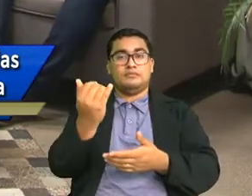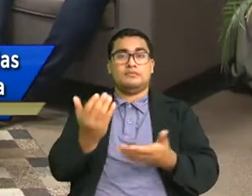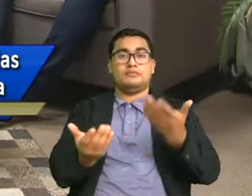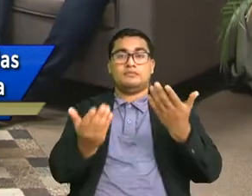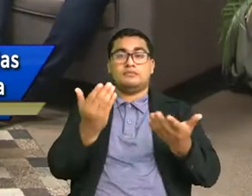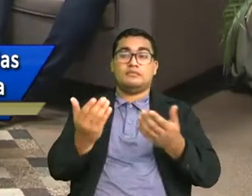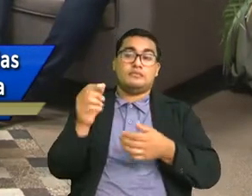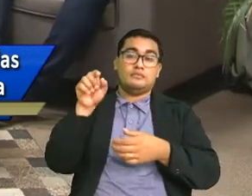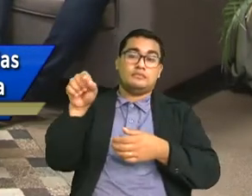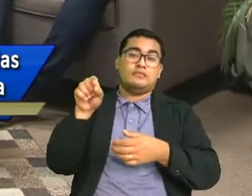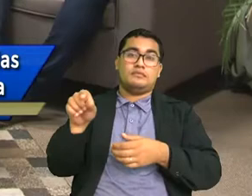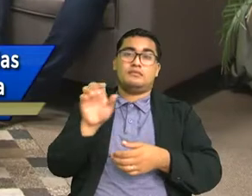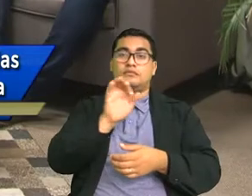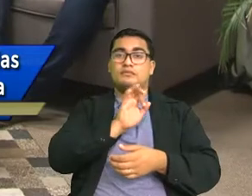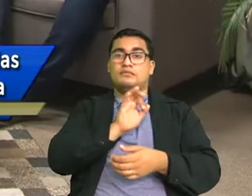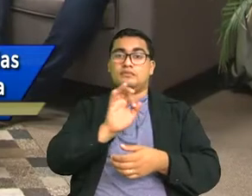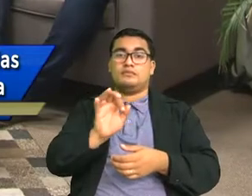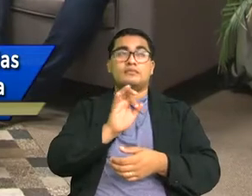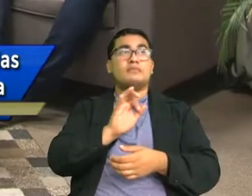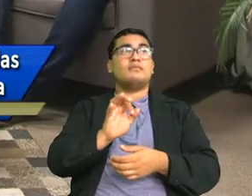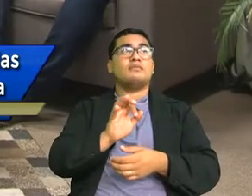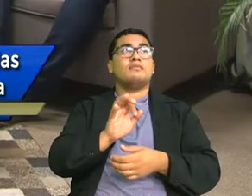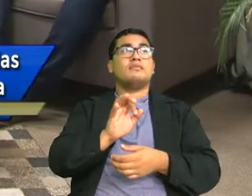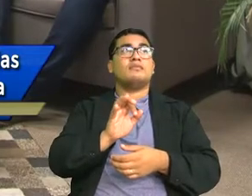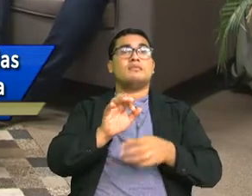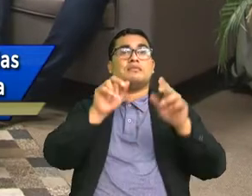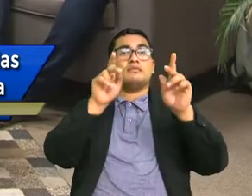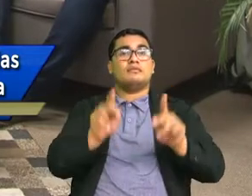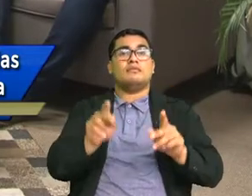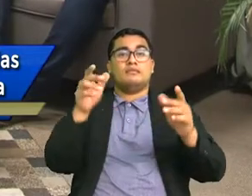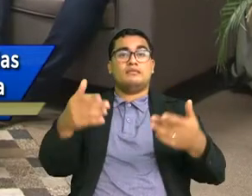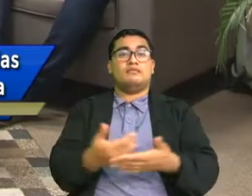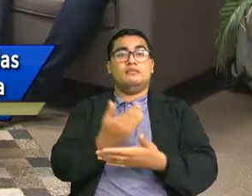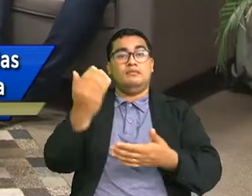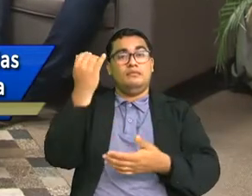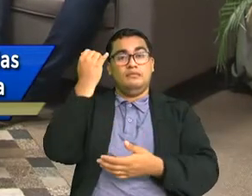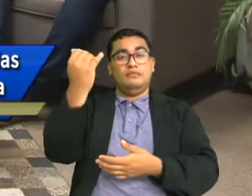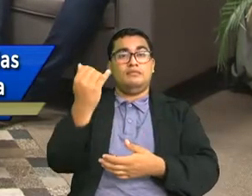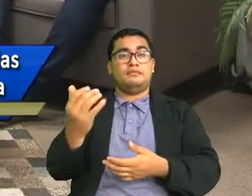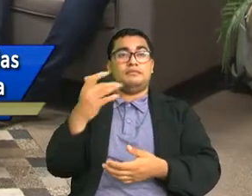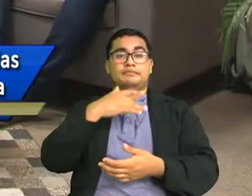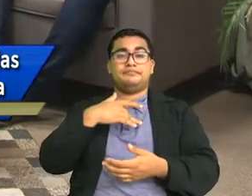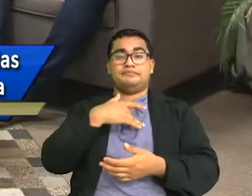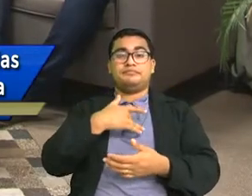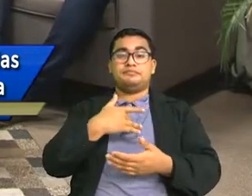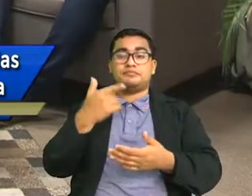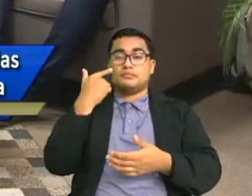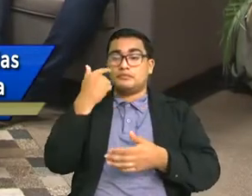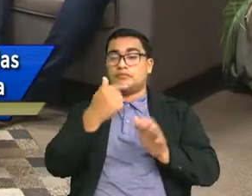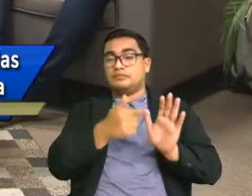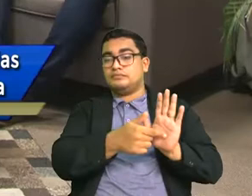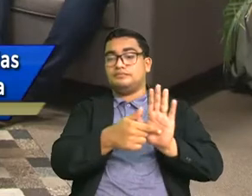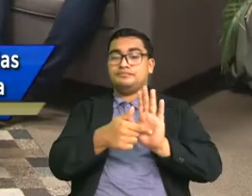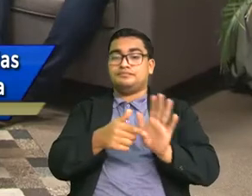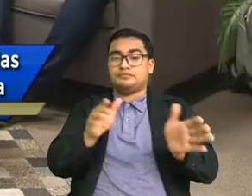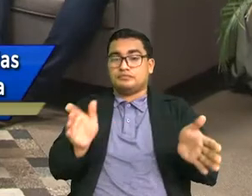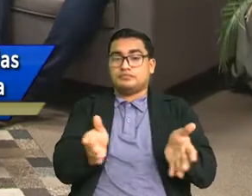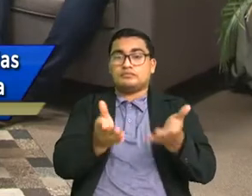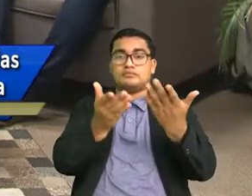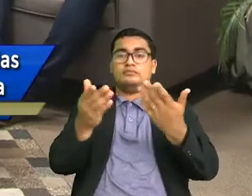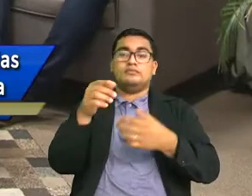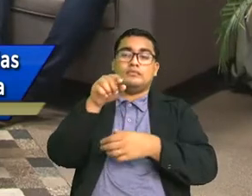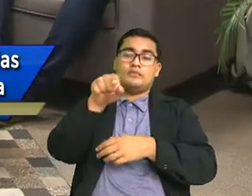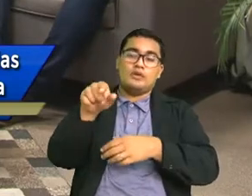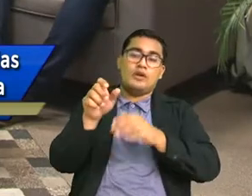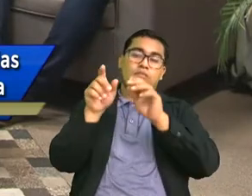finca es decir está la respuesta está en un productor innovador entonces lo que se requiere es mandar a conocer y estimular y promover lo que está